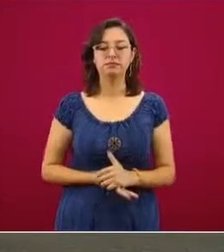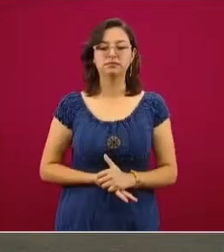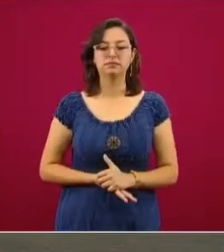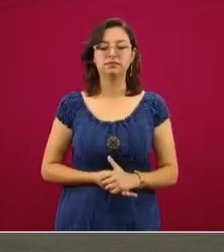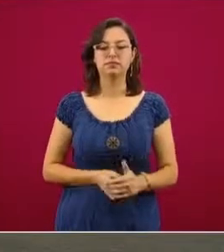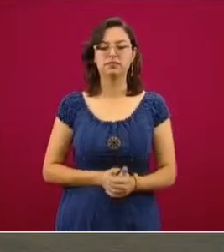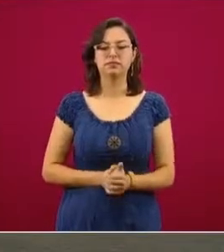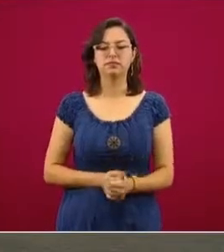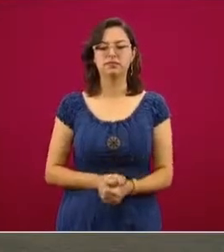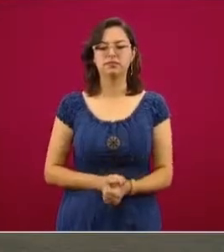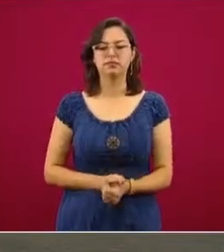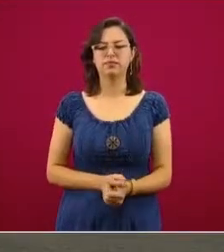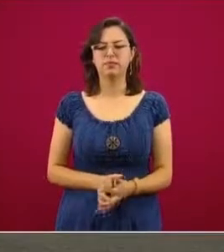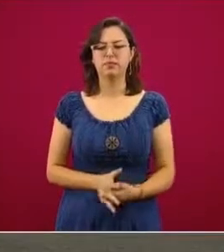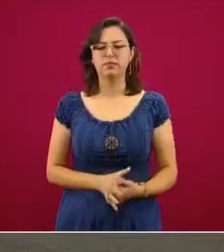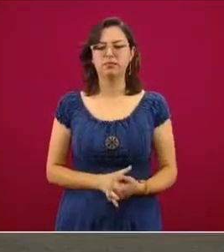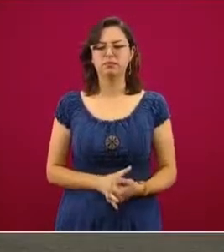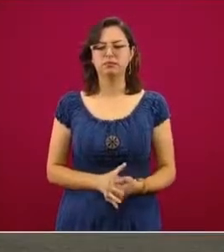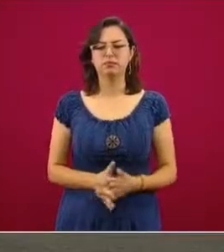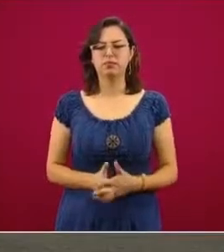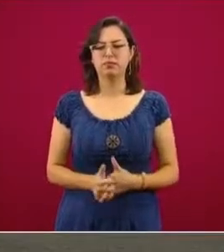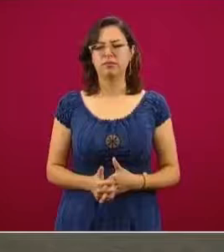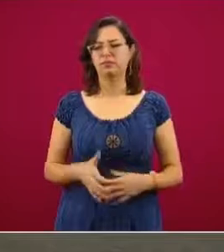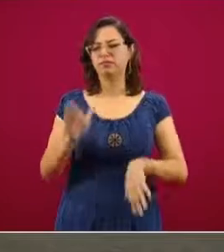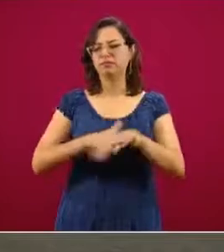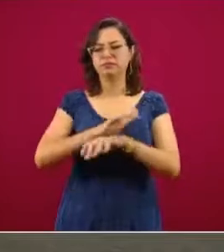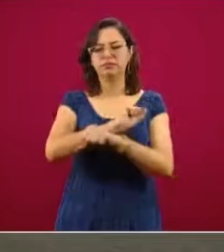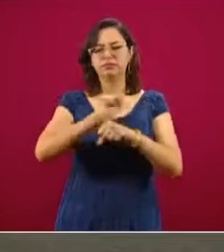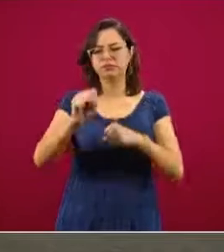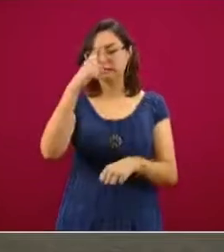Miren, lo quisimos hacer lo más fácil posible.